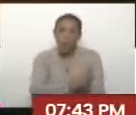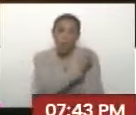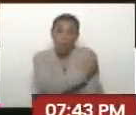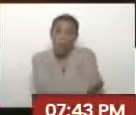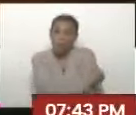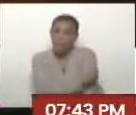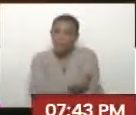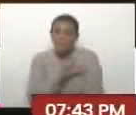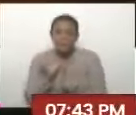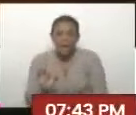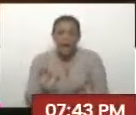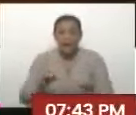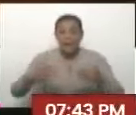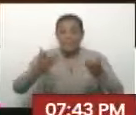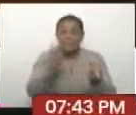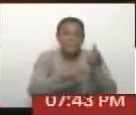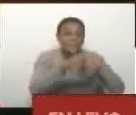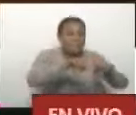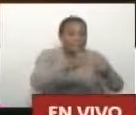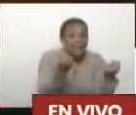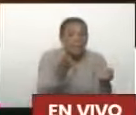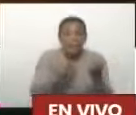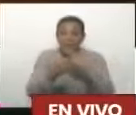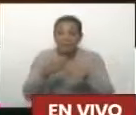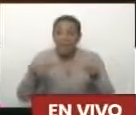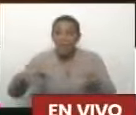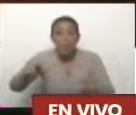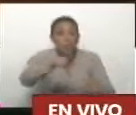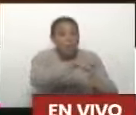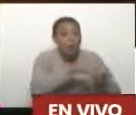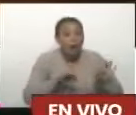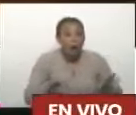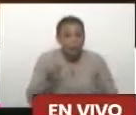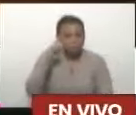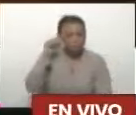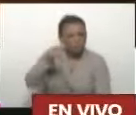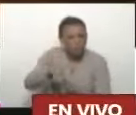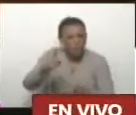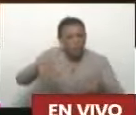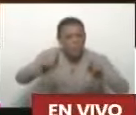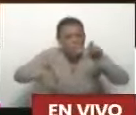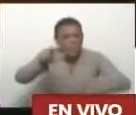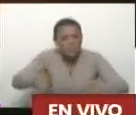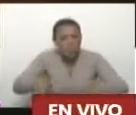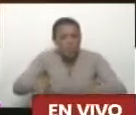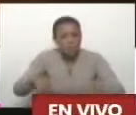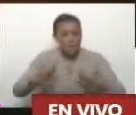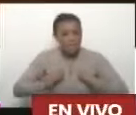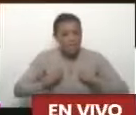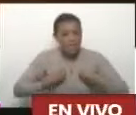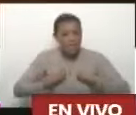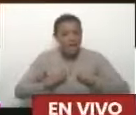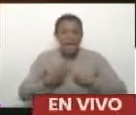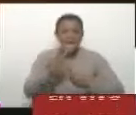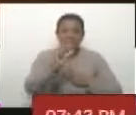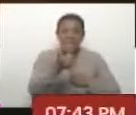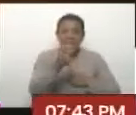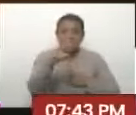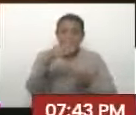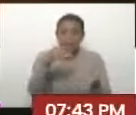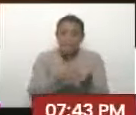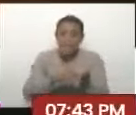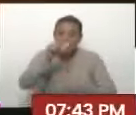Iglesias panaderías entre otros blancos civiles dejando un saldo de más de 13,000